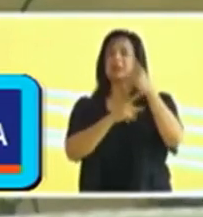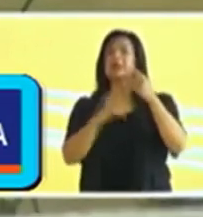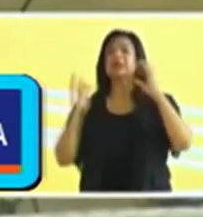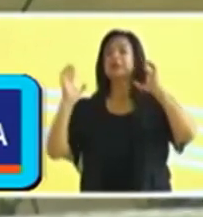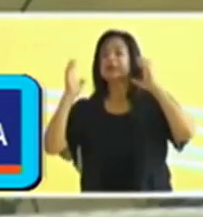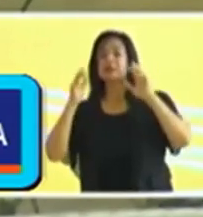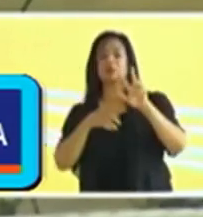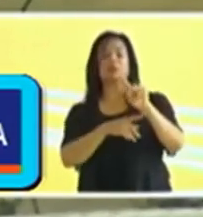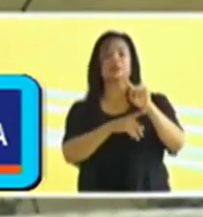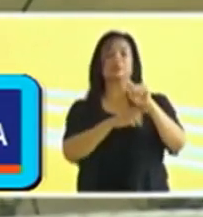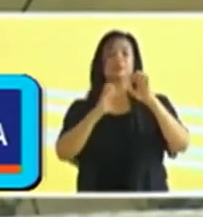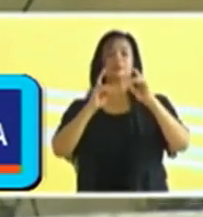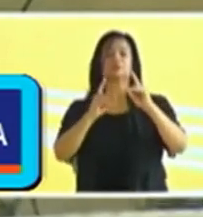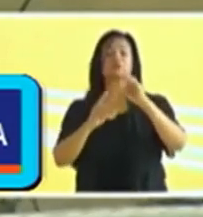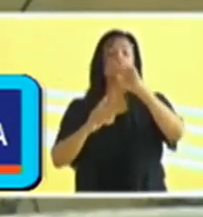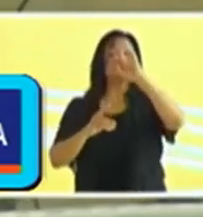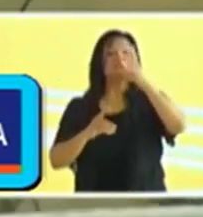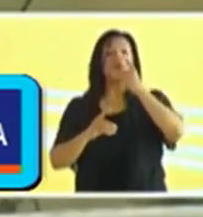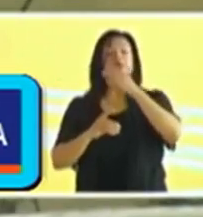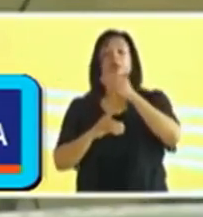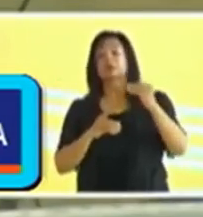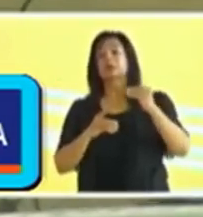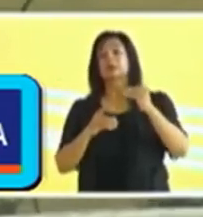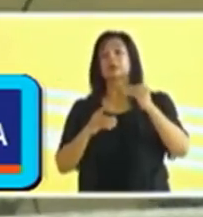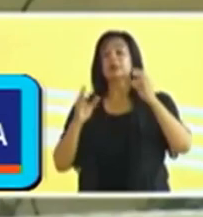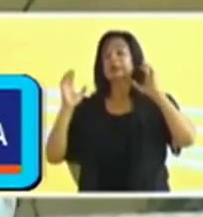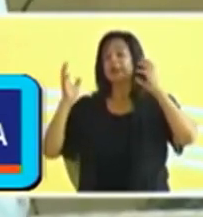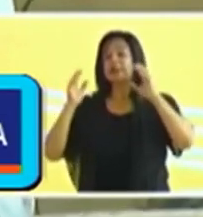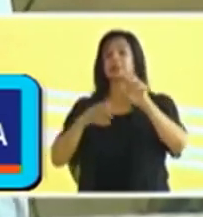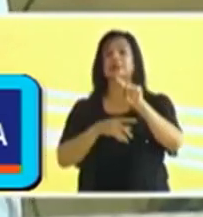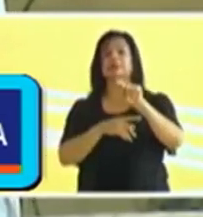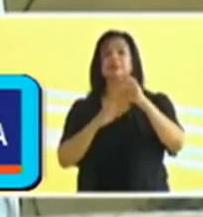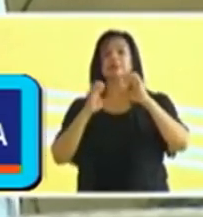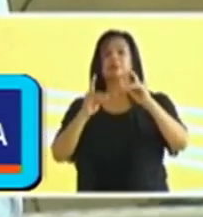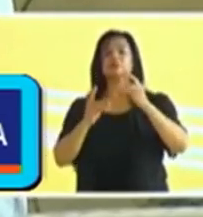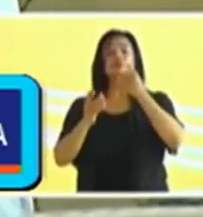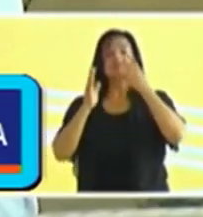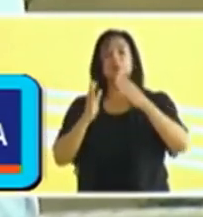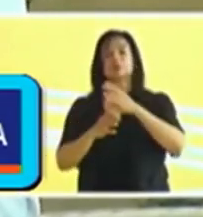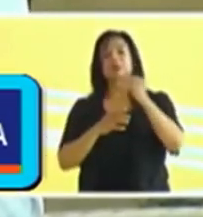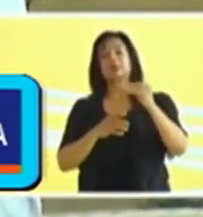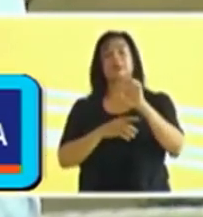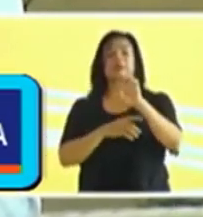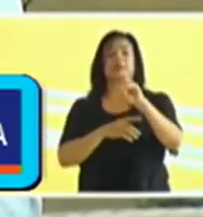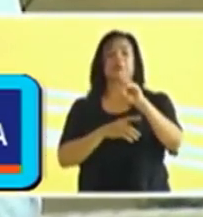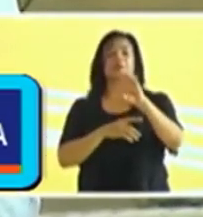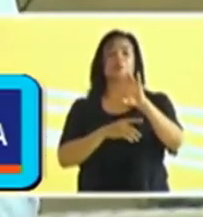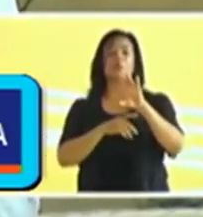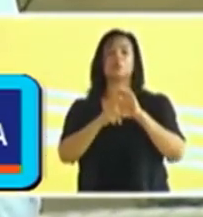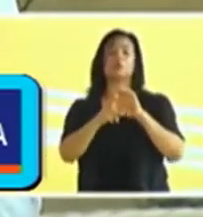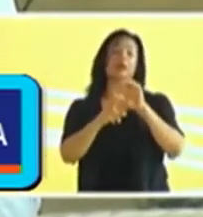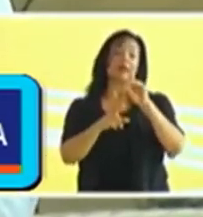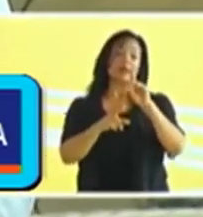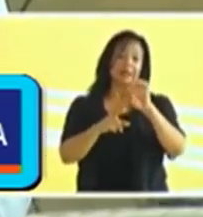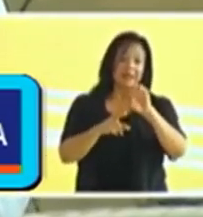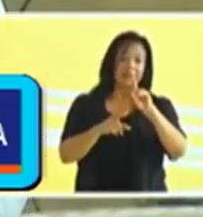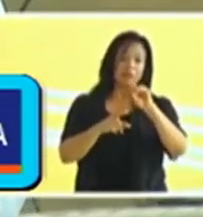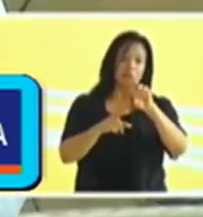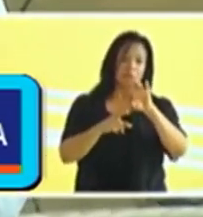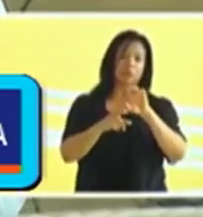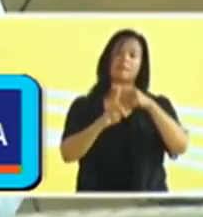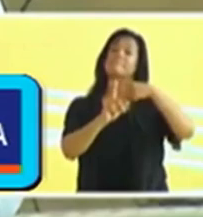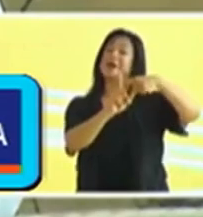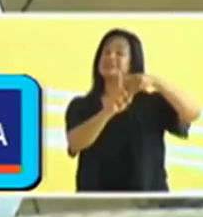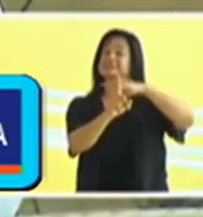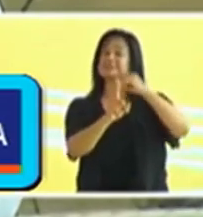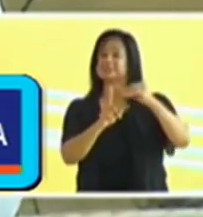de la mañana, era fiebre, a las 6 de la mañana estrenando su uniforme este día. Siempre es una valiosísima oportunidad ver a los